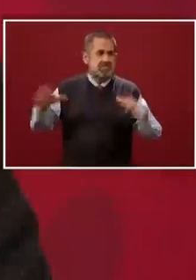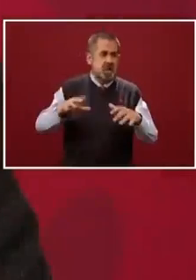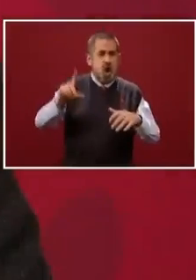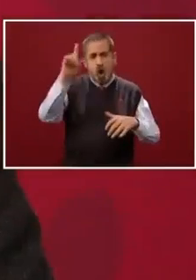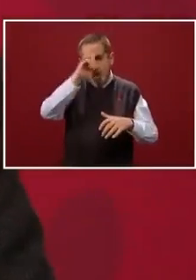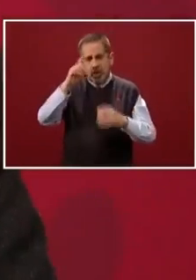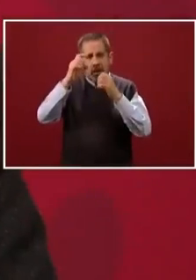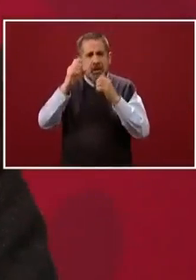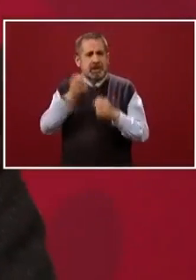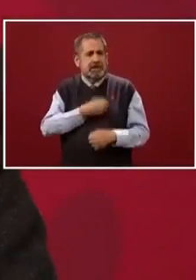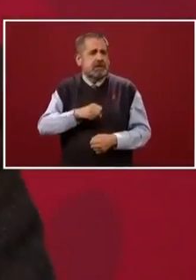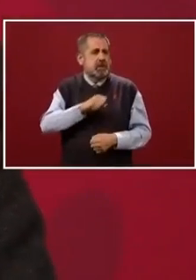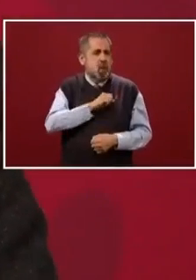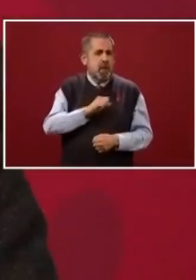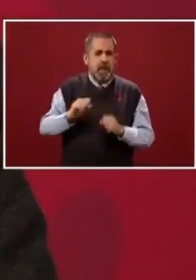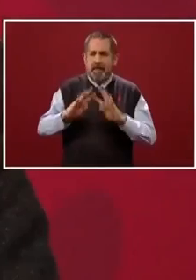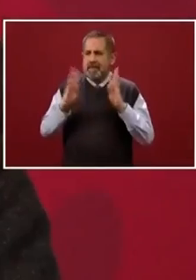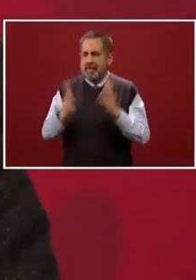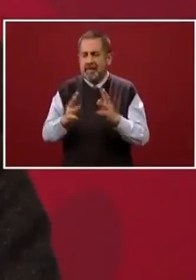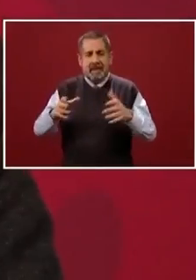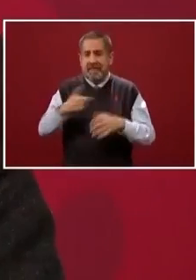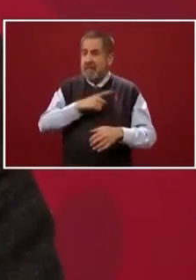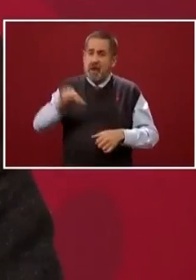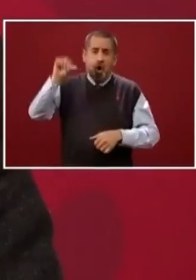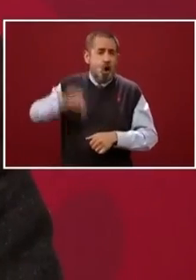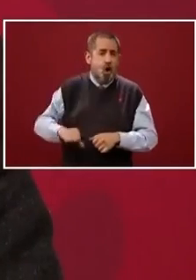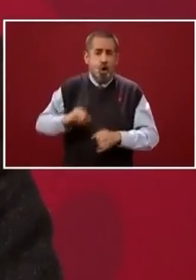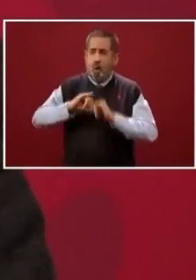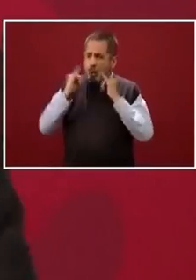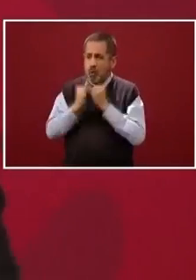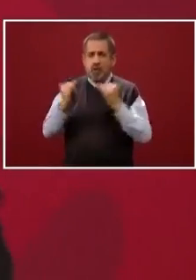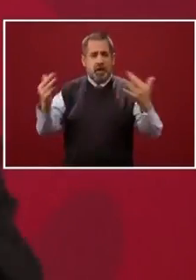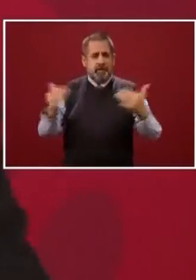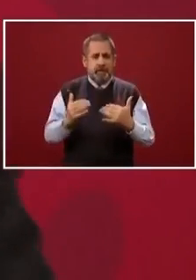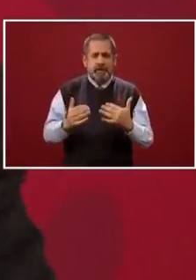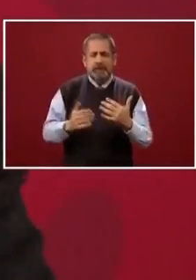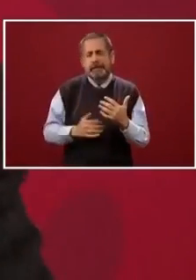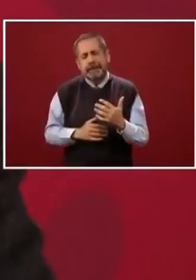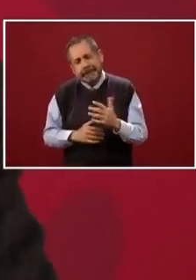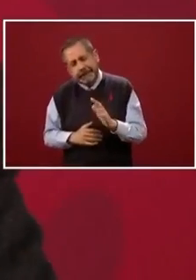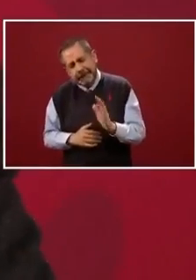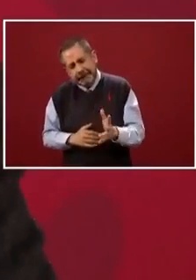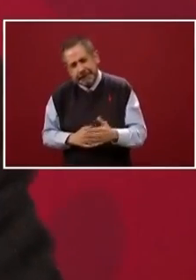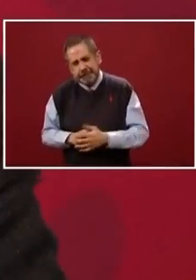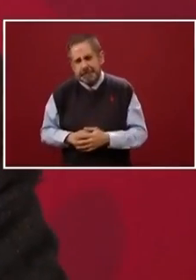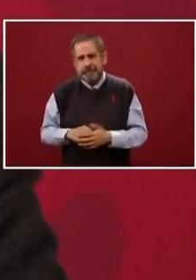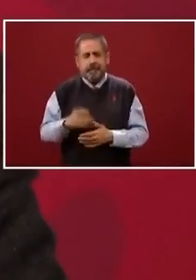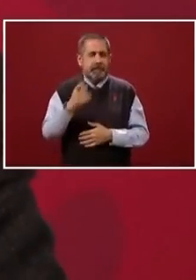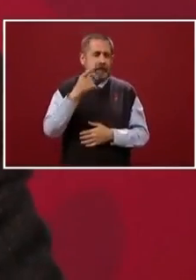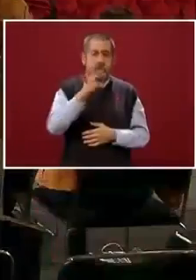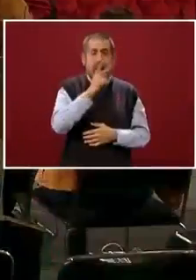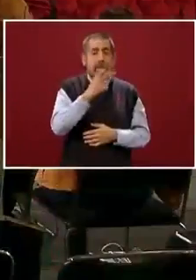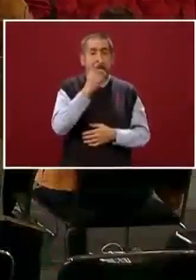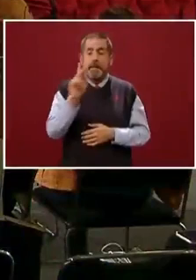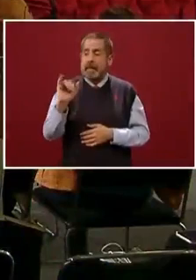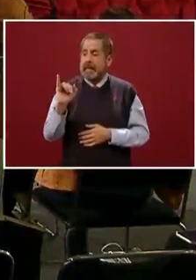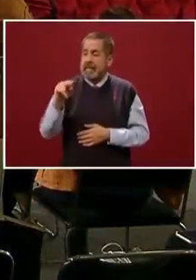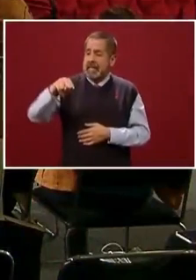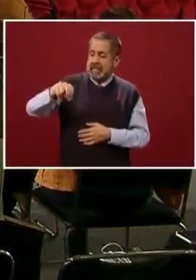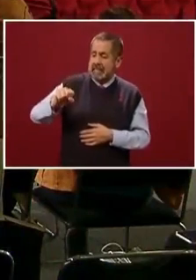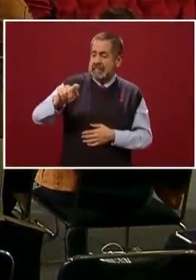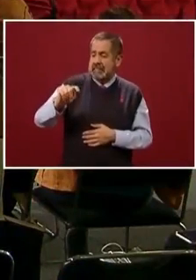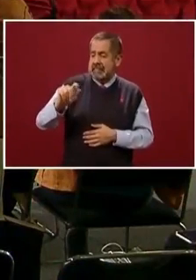Salubridad General. Lo primero que es útil aclarar es que, la expresión que se ha usado es instalar el Consejo. El Consejo